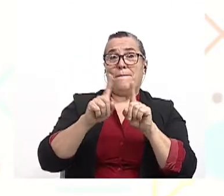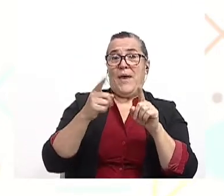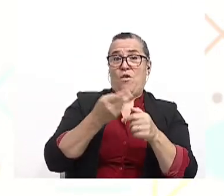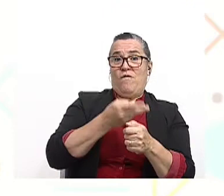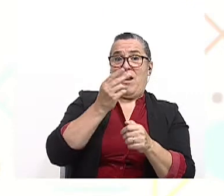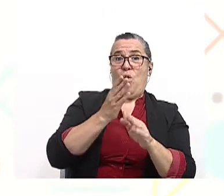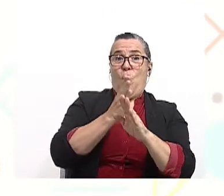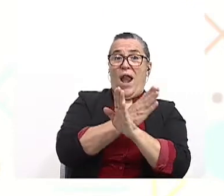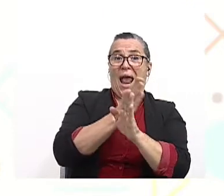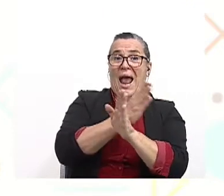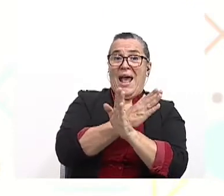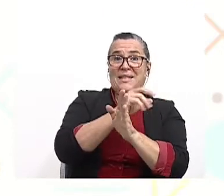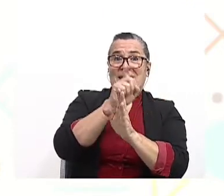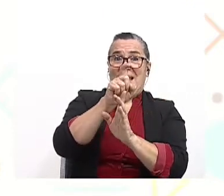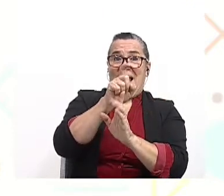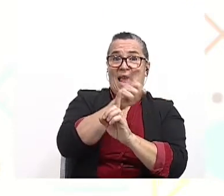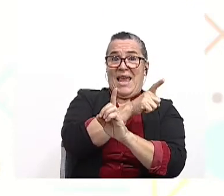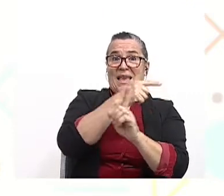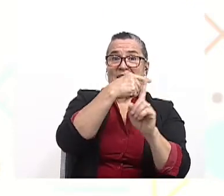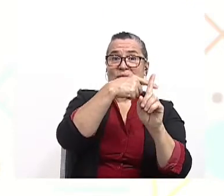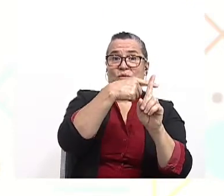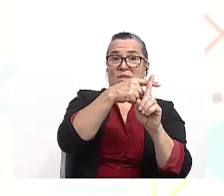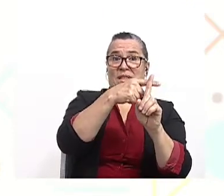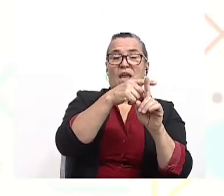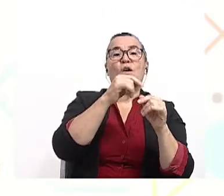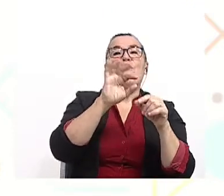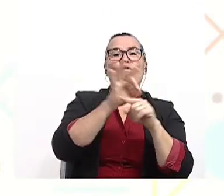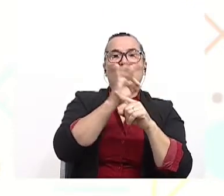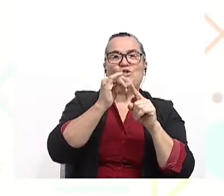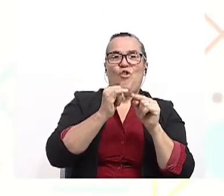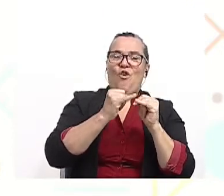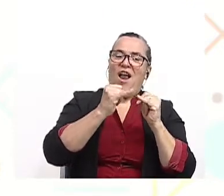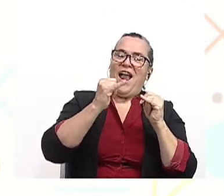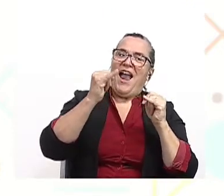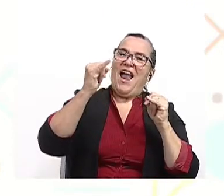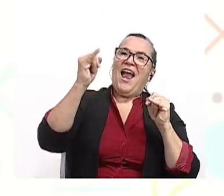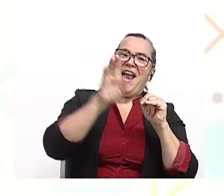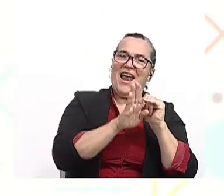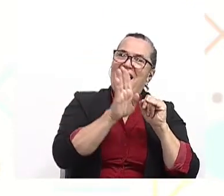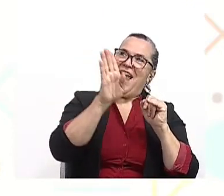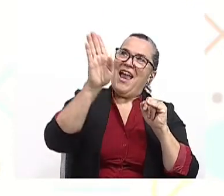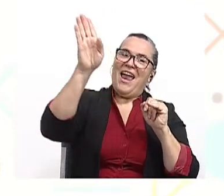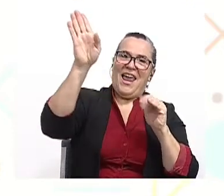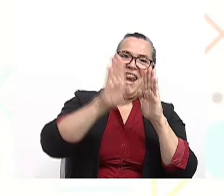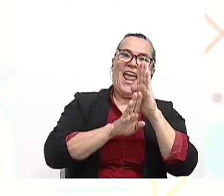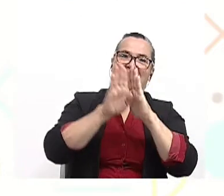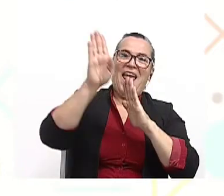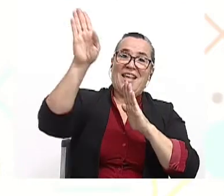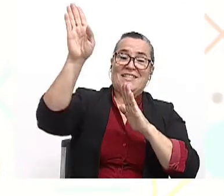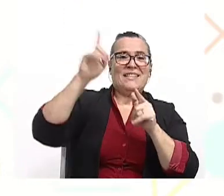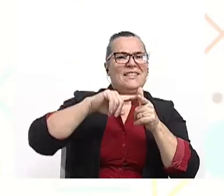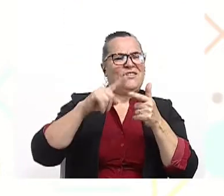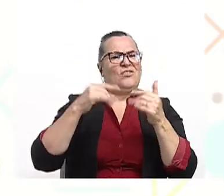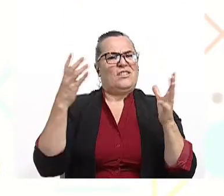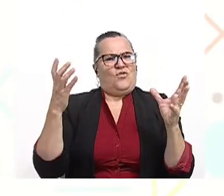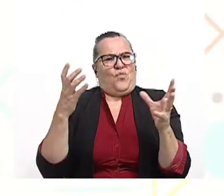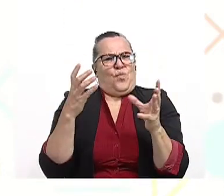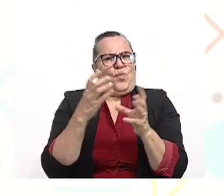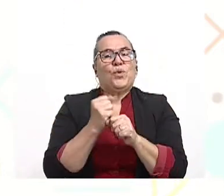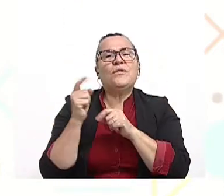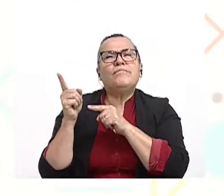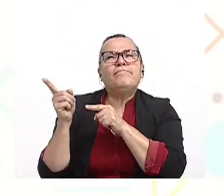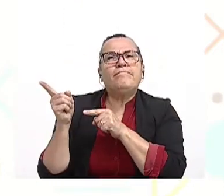es positivo, la función sería creciente. Muy bien. Ahora, resumamos lo que estamos haciendo